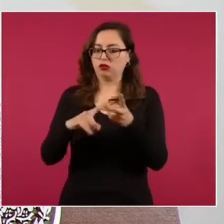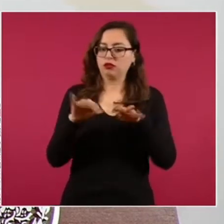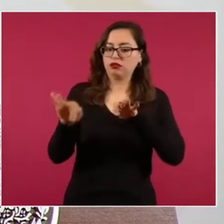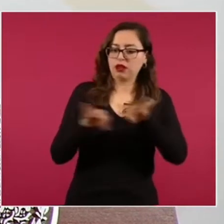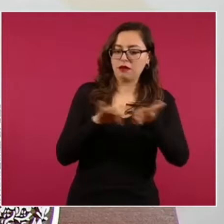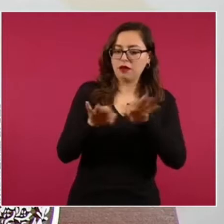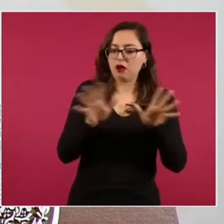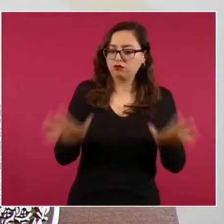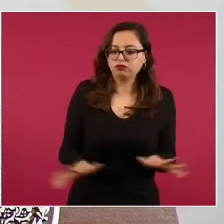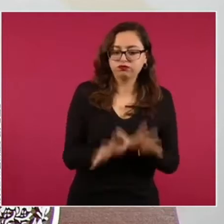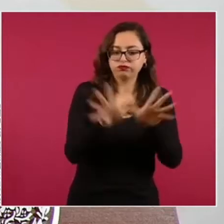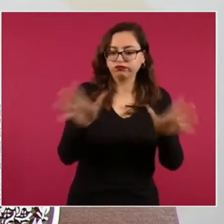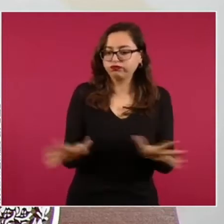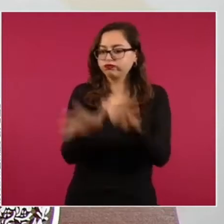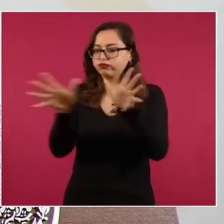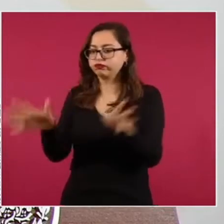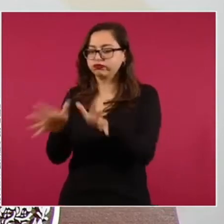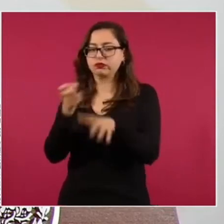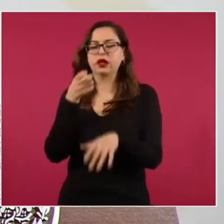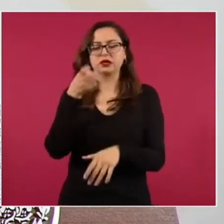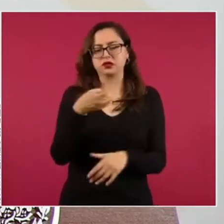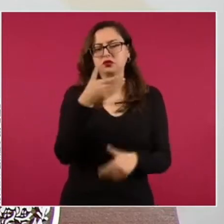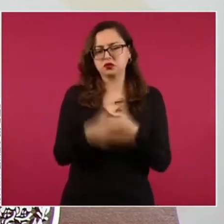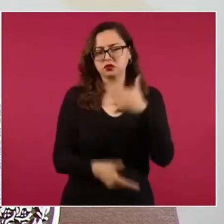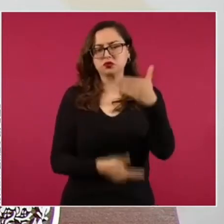Y en eso estamos.